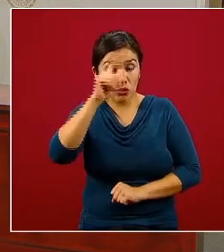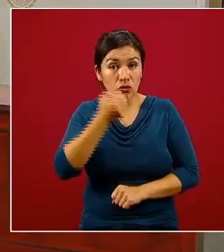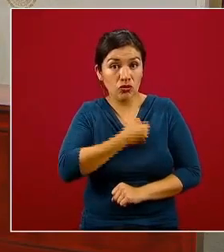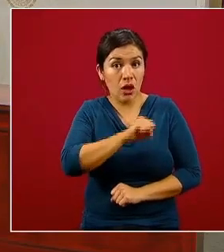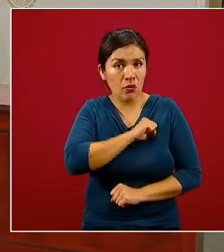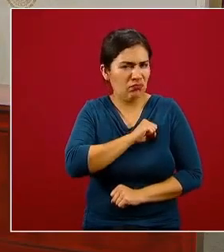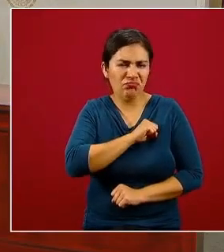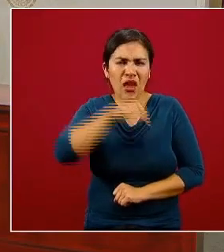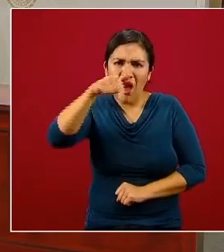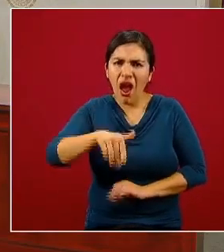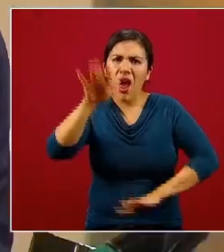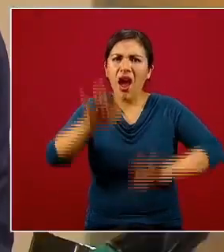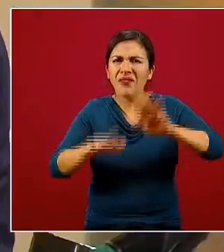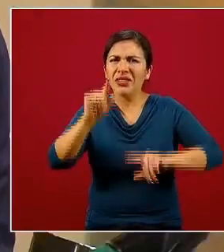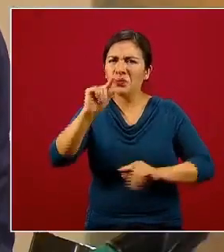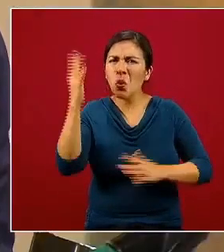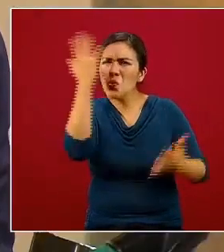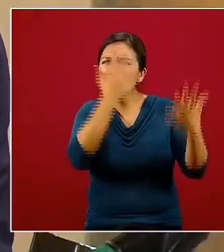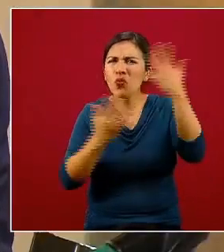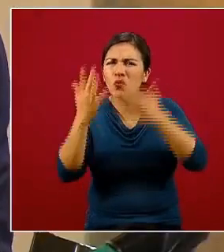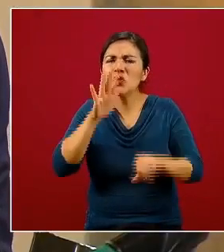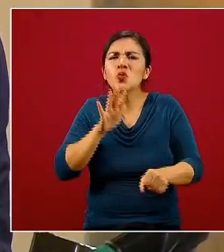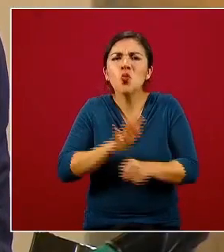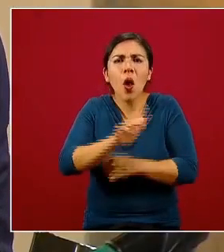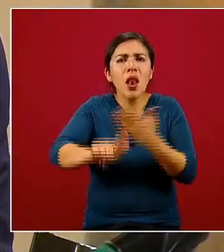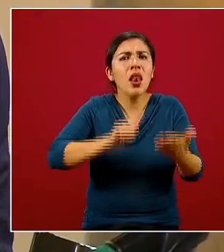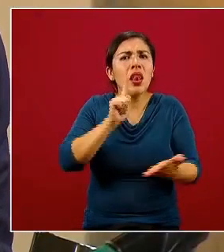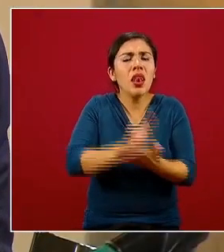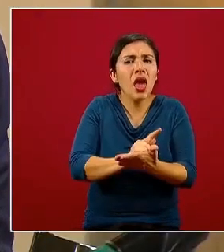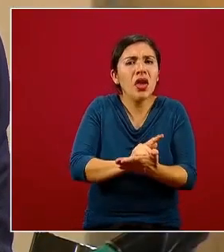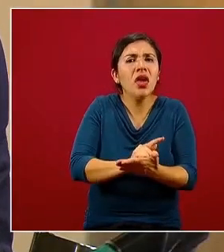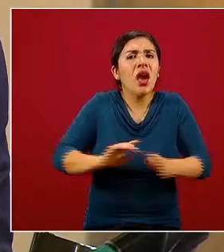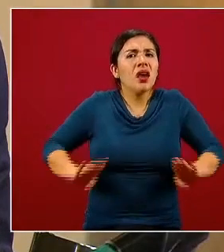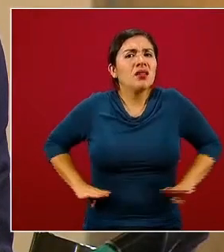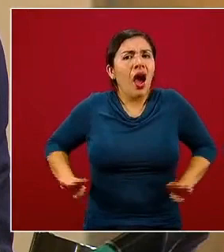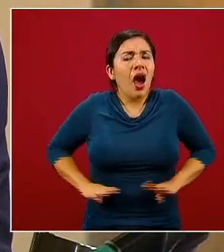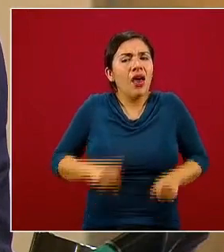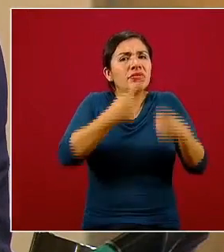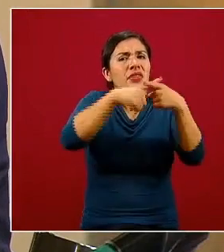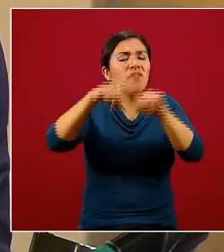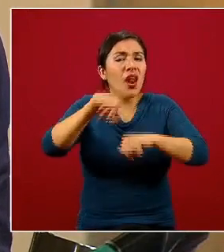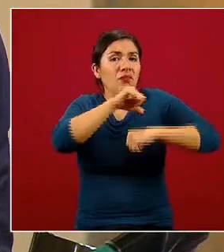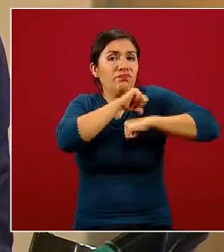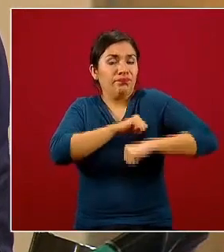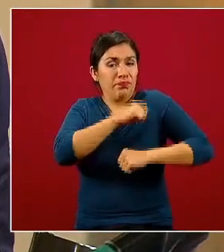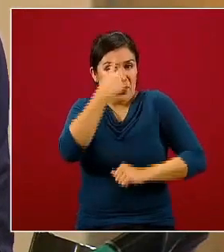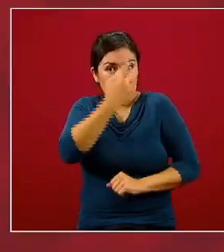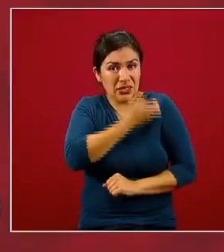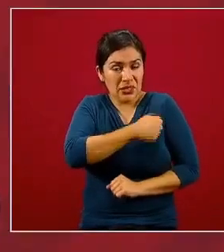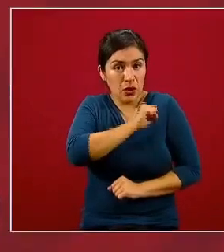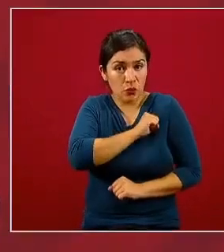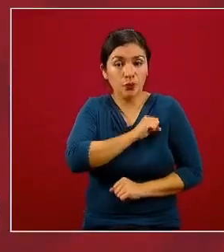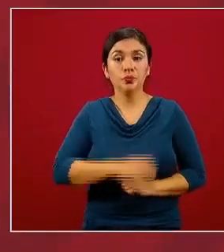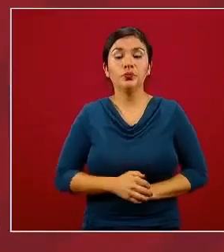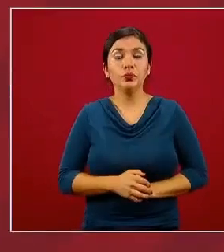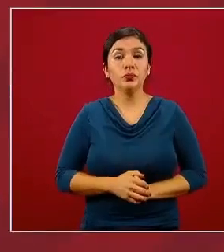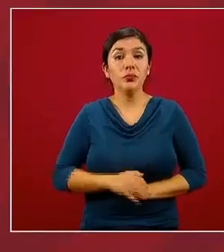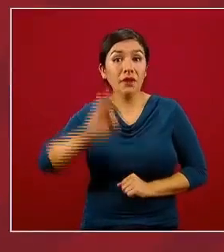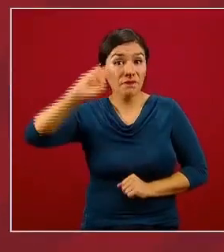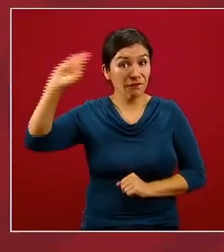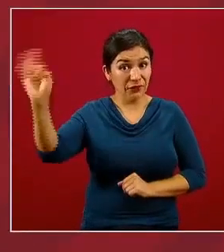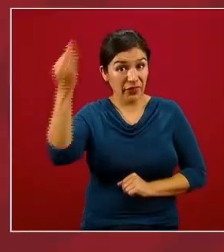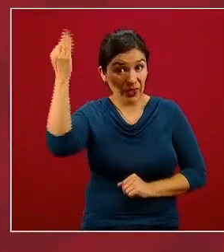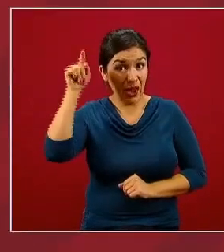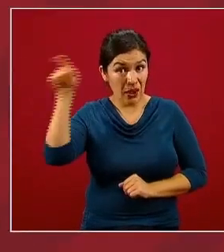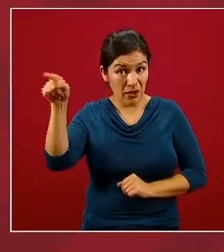causado confusión sobre la competencia legal de las distintas autoridades sanitarias federales. Las autoridades sanitarias